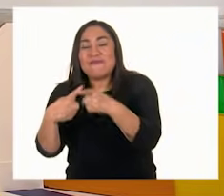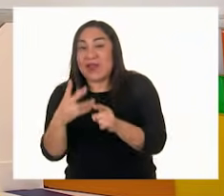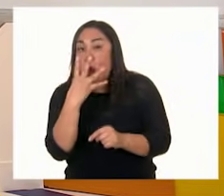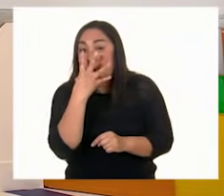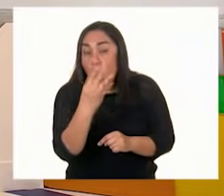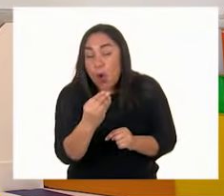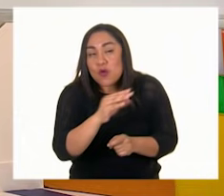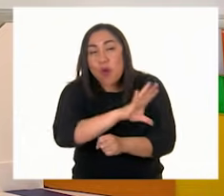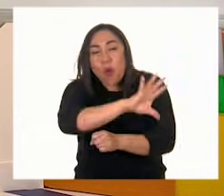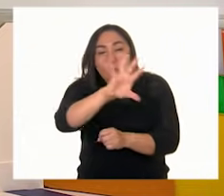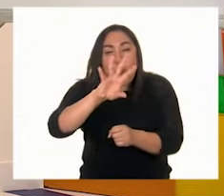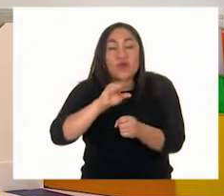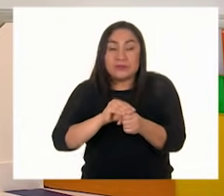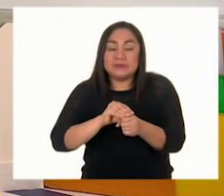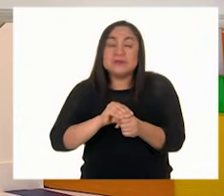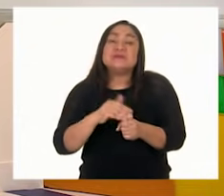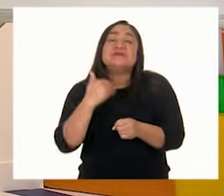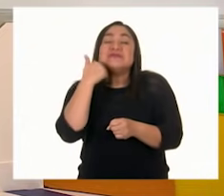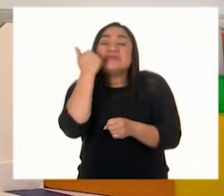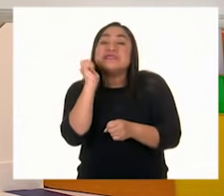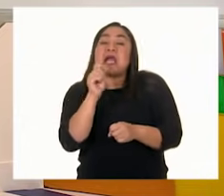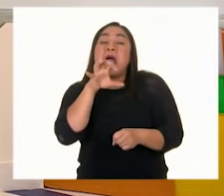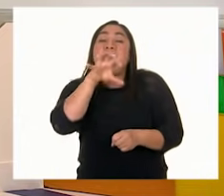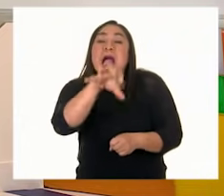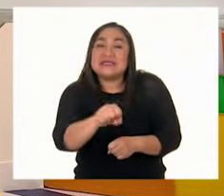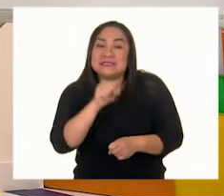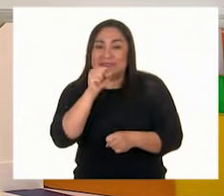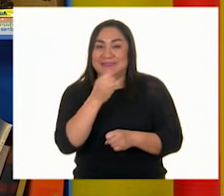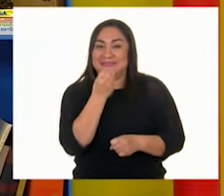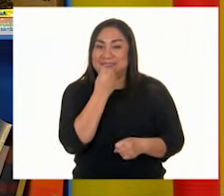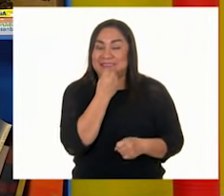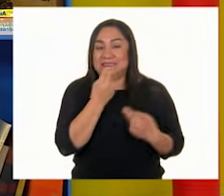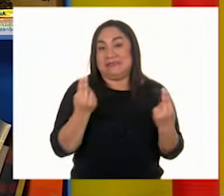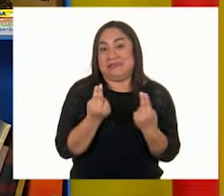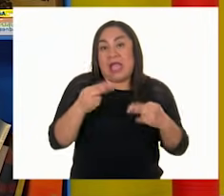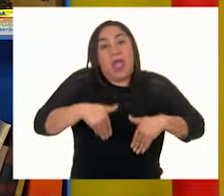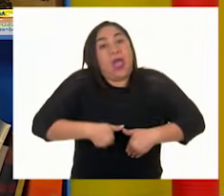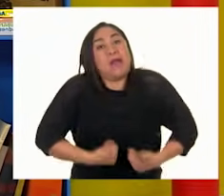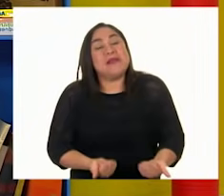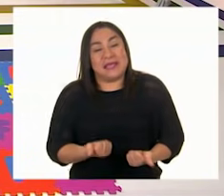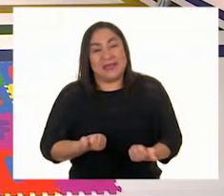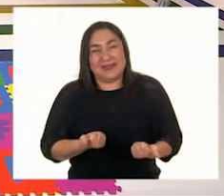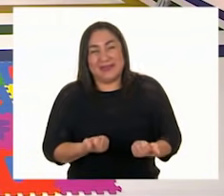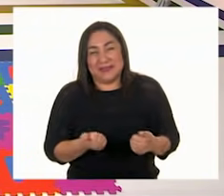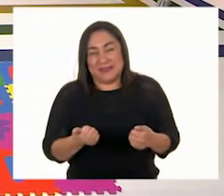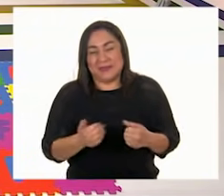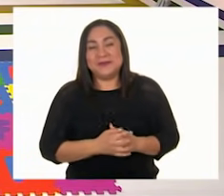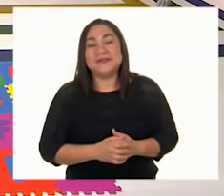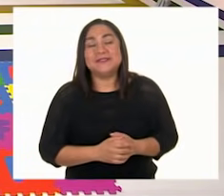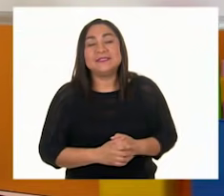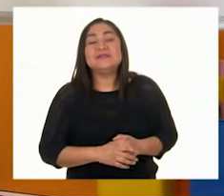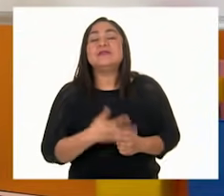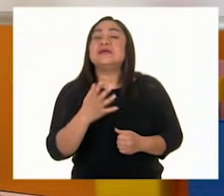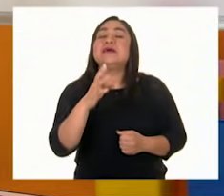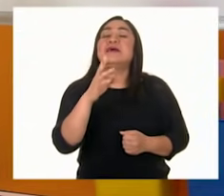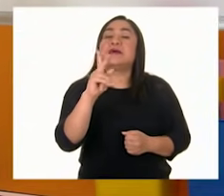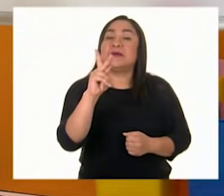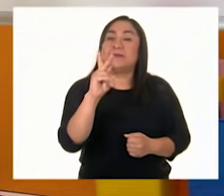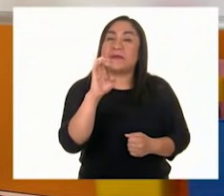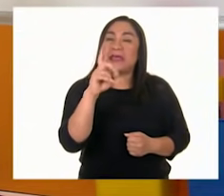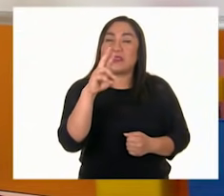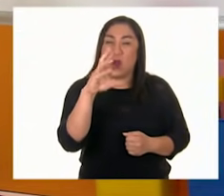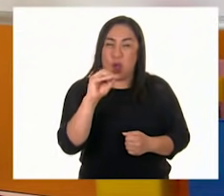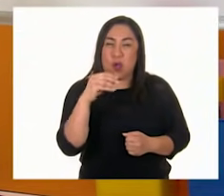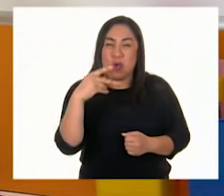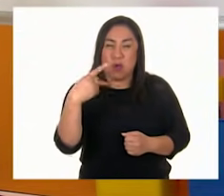de manera general todos se quieren comer a alguien. Todos tienen hambre, maestra. Ajá. Y además